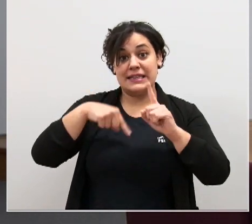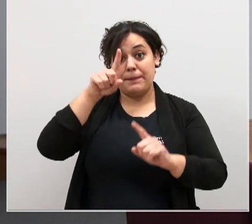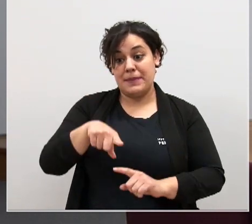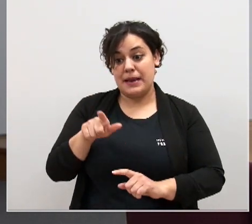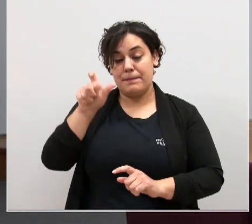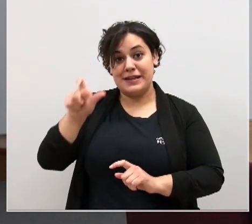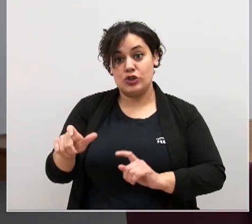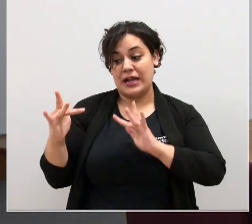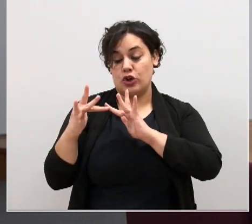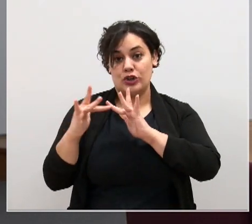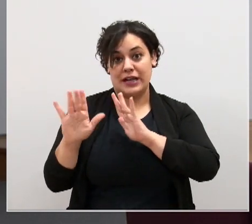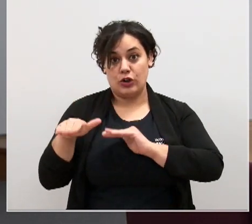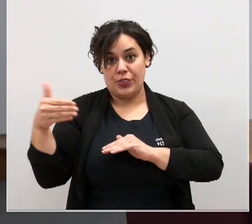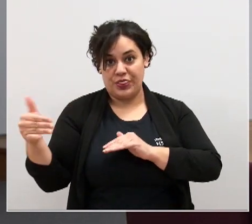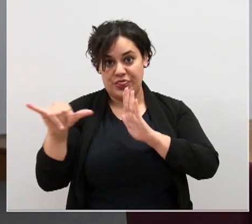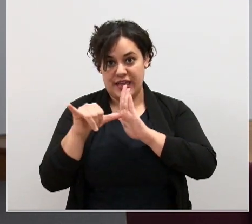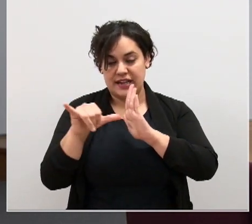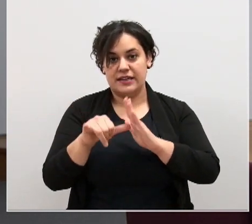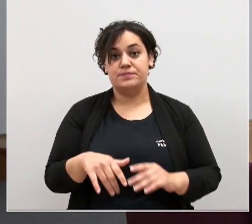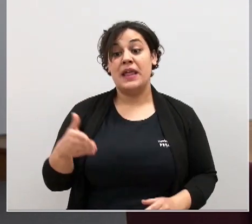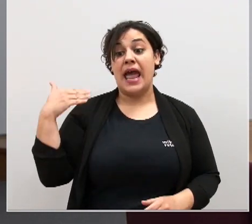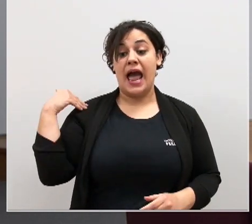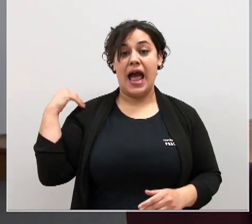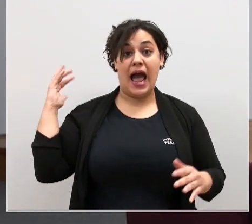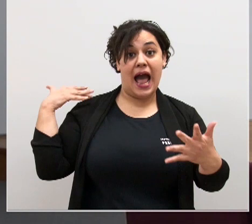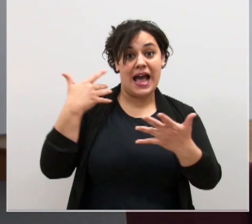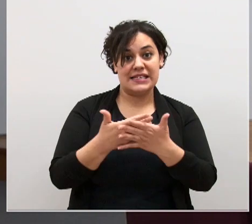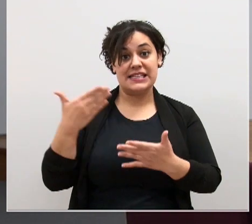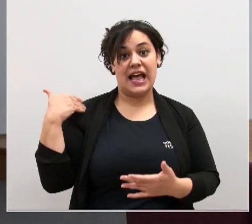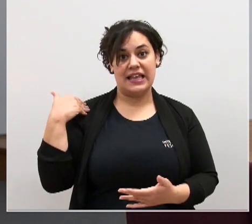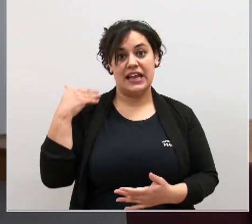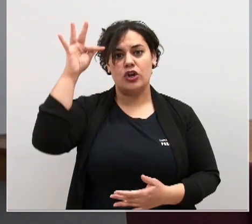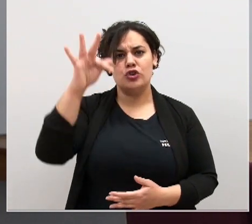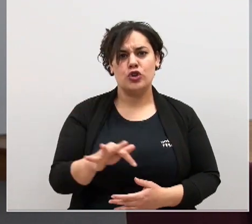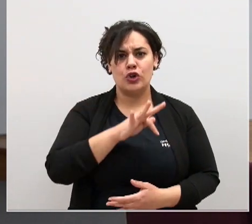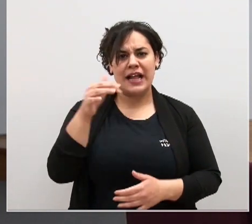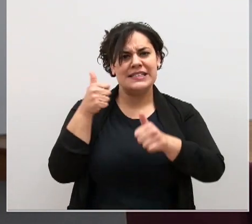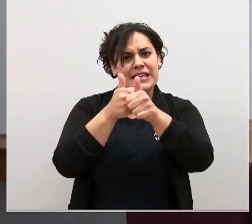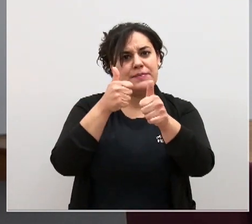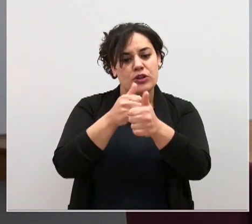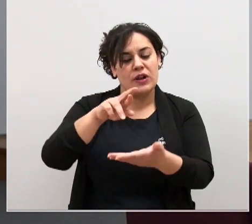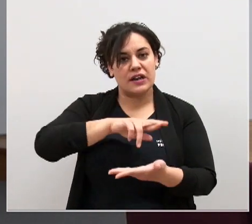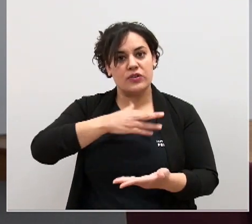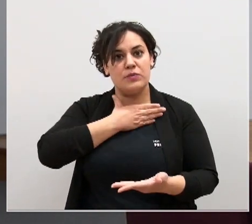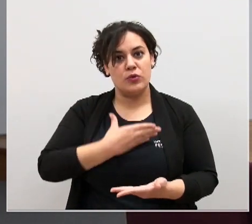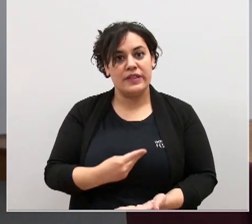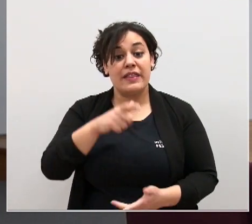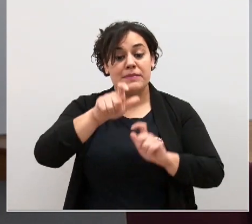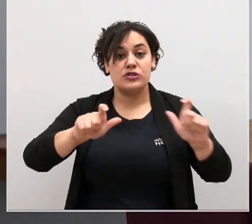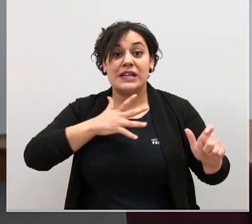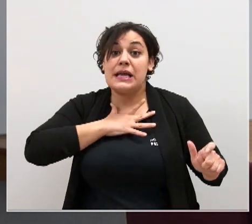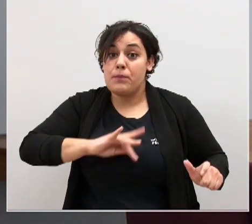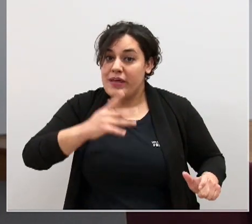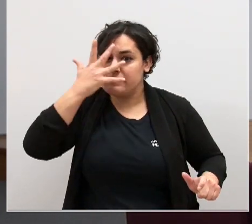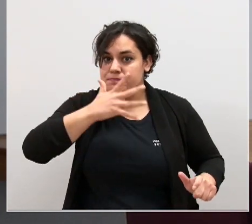presuntos casos. Hasta ayer el total que se había hecho seguimiento en la región de Murcia como casos posibles, a un